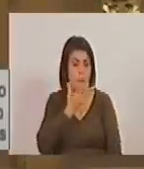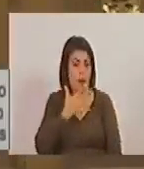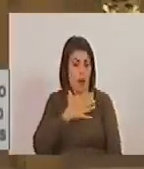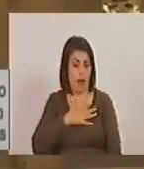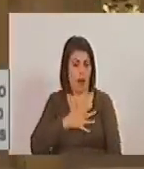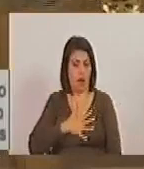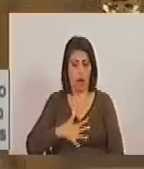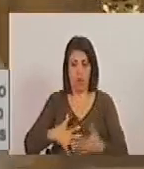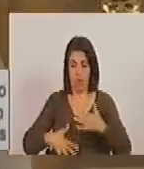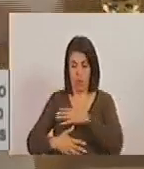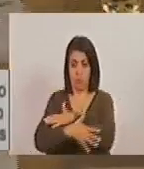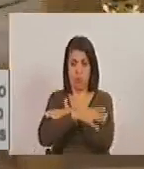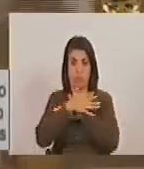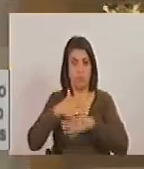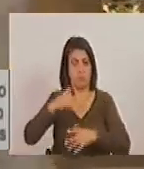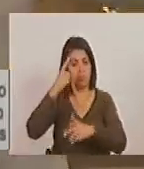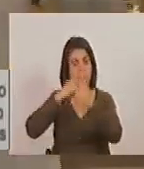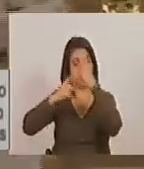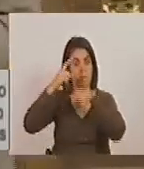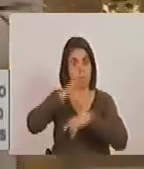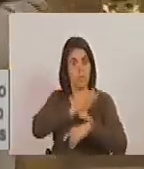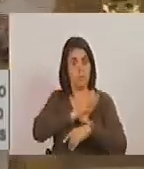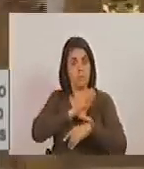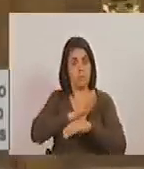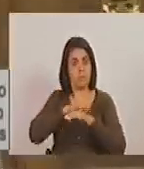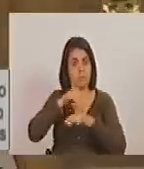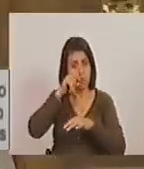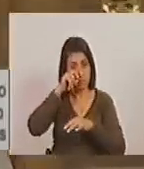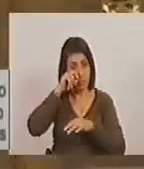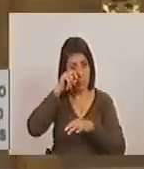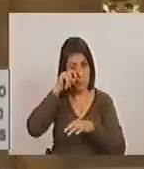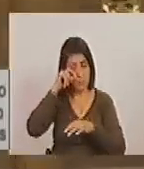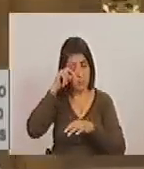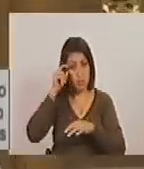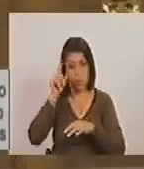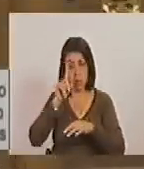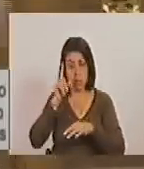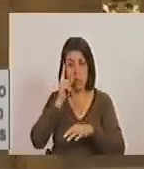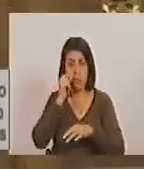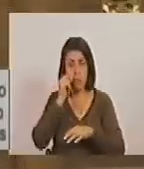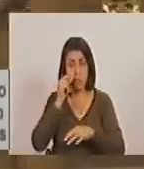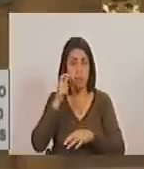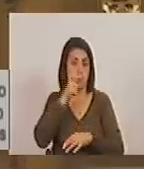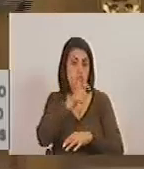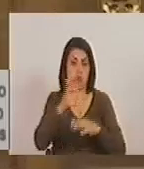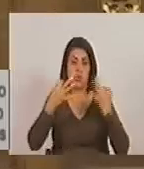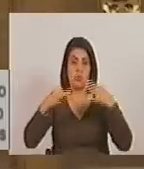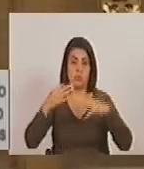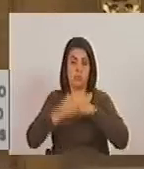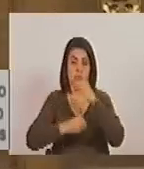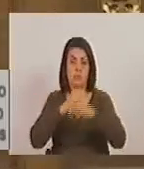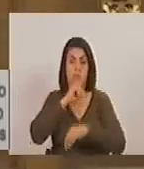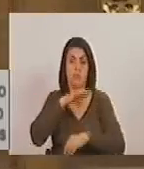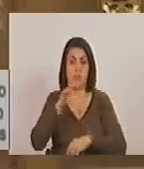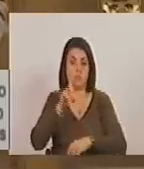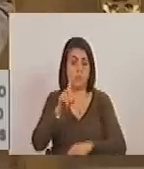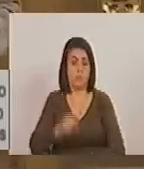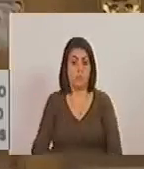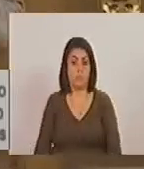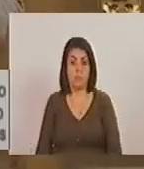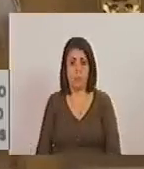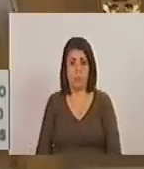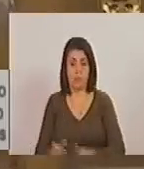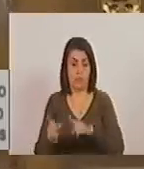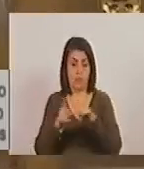además, letrados, propietarios, no hombres del pueblo colectivo los que construían la historia. Y ante